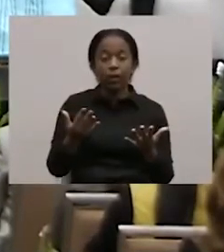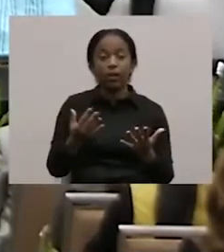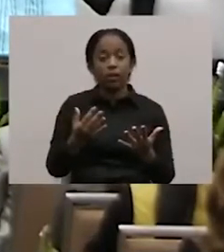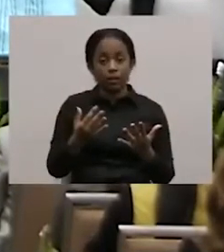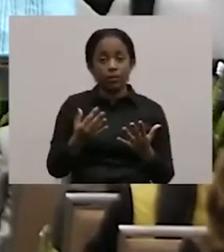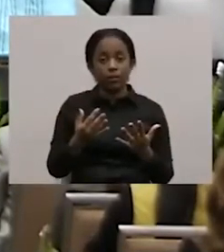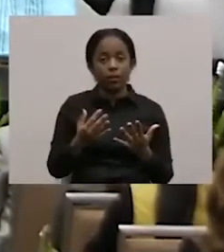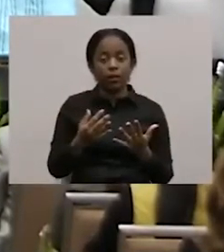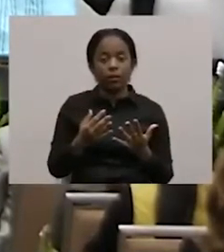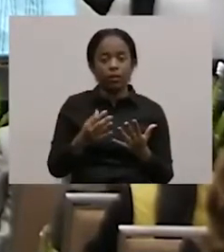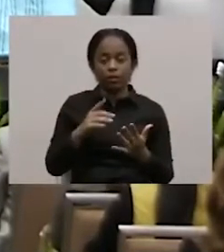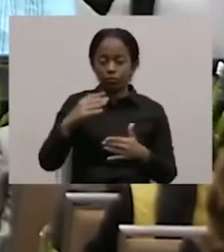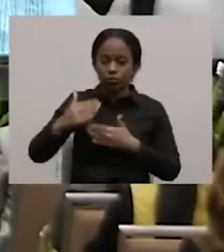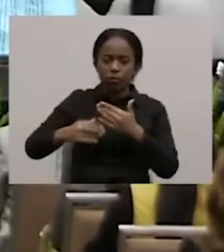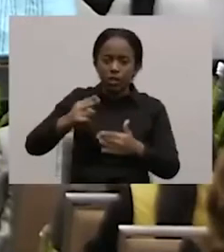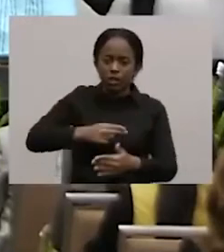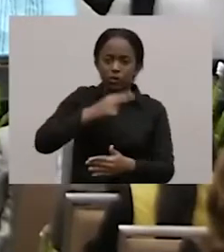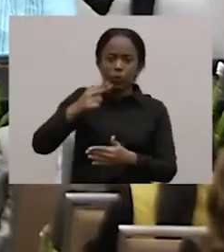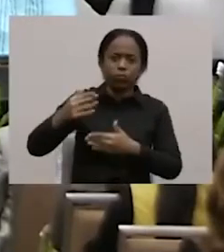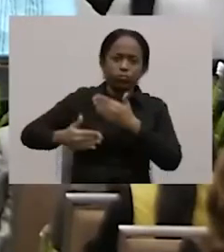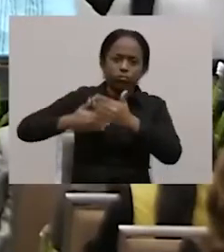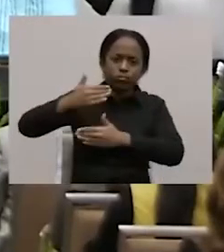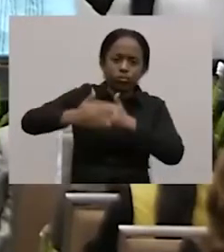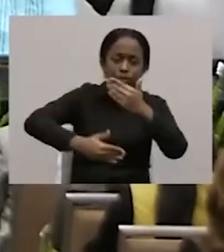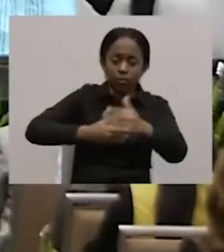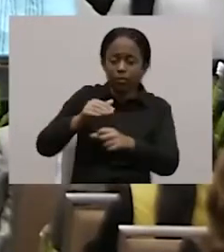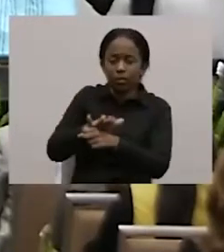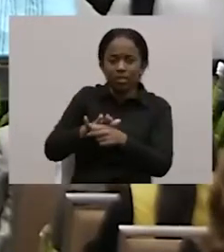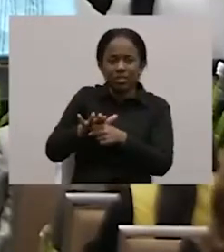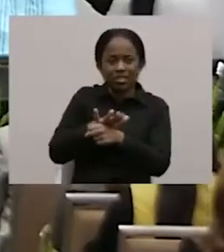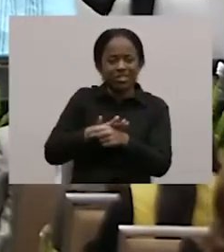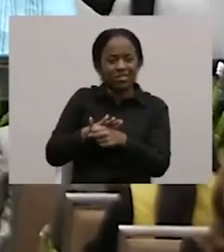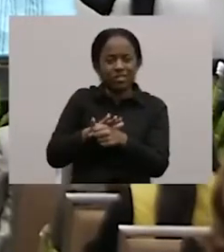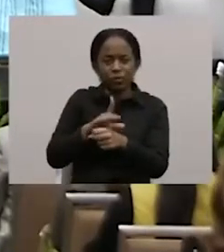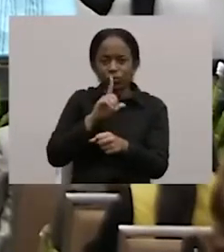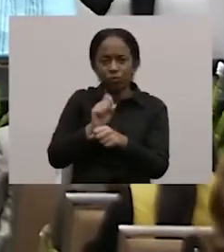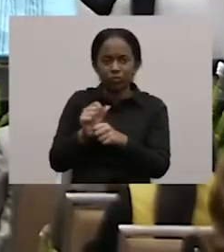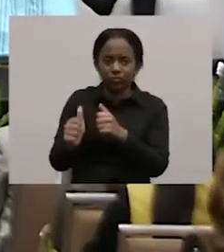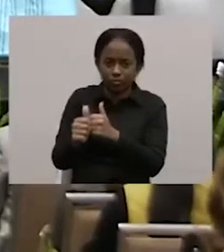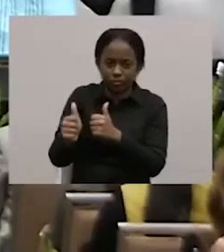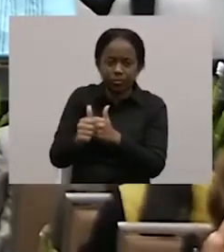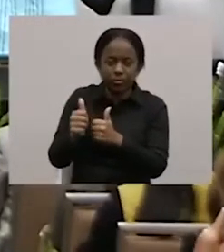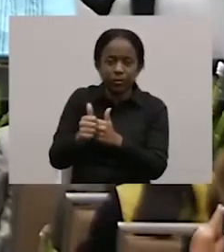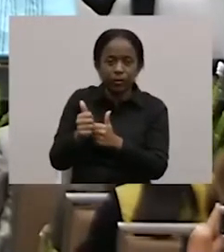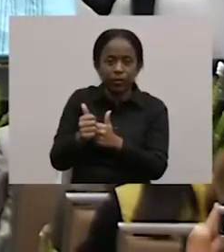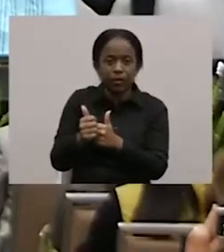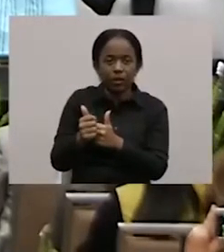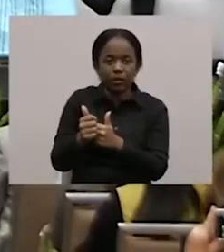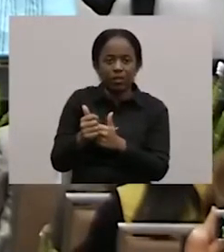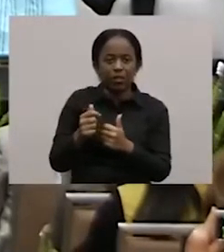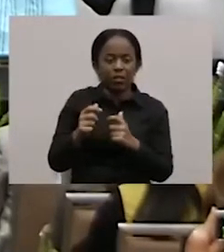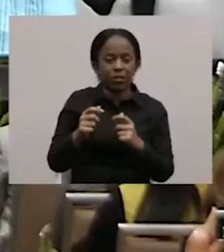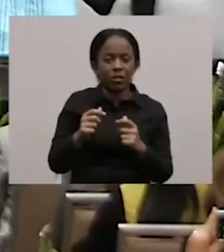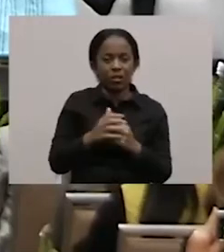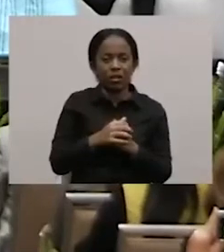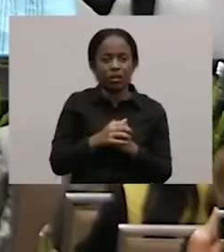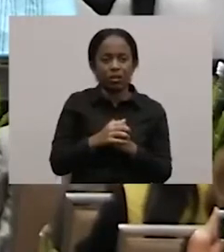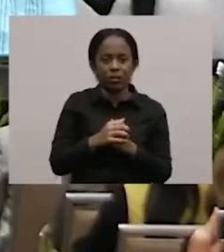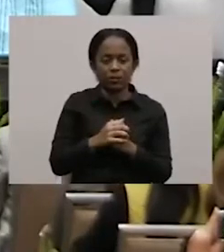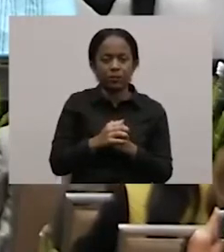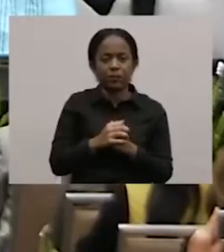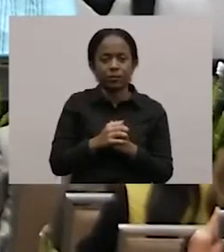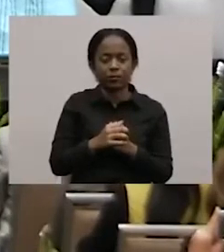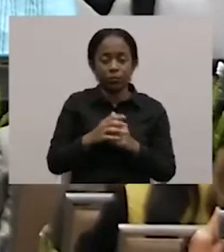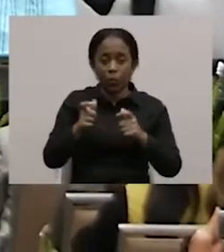tradición el sector donde se concretan las amenazas primero. la intolerancia, la búsqueda del